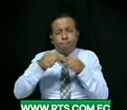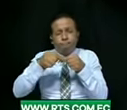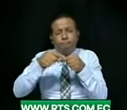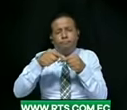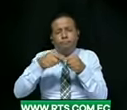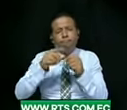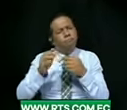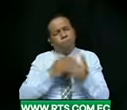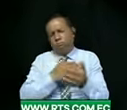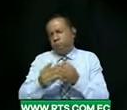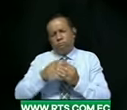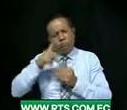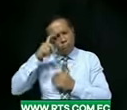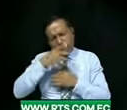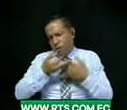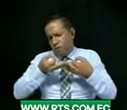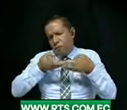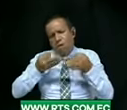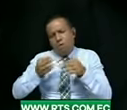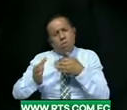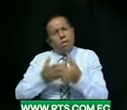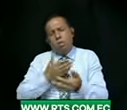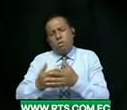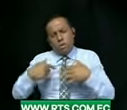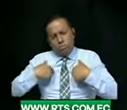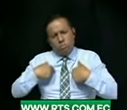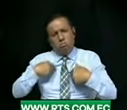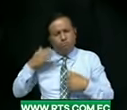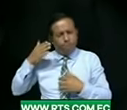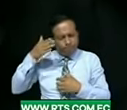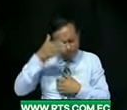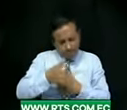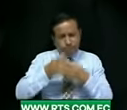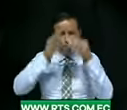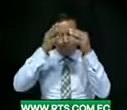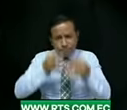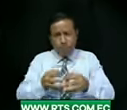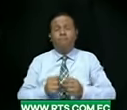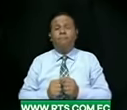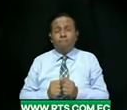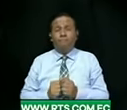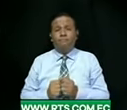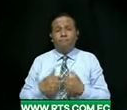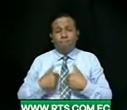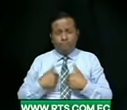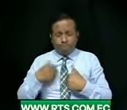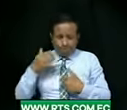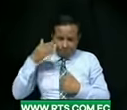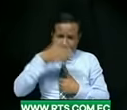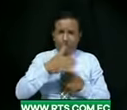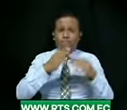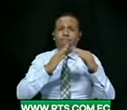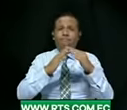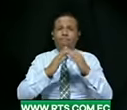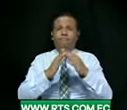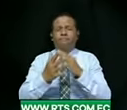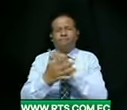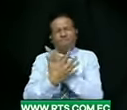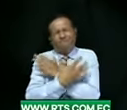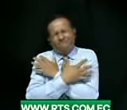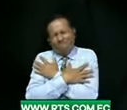pronto. Como sea posible, buscaré de cualquier manera igualmente segura de regresar a casa y podré darles